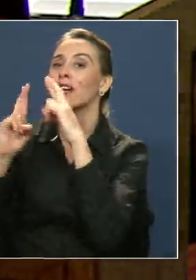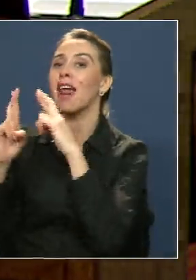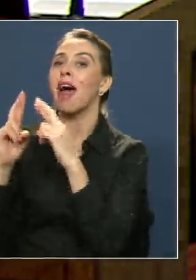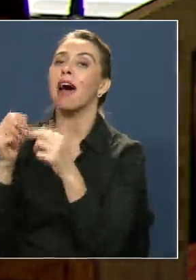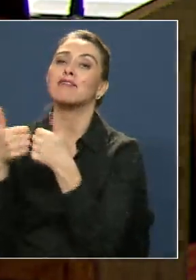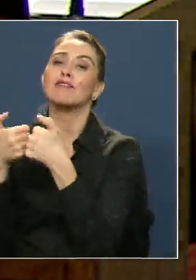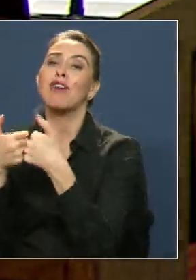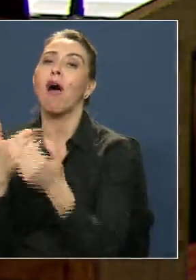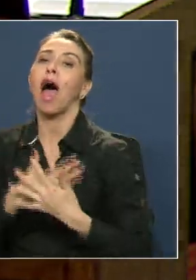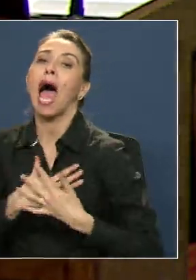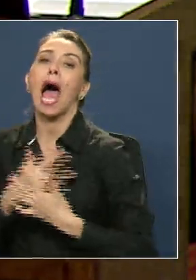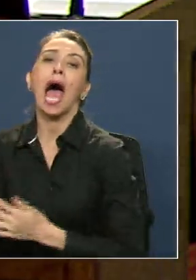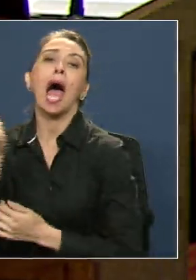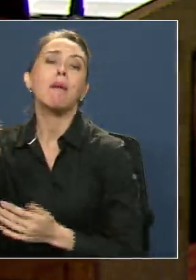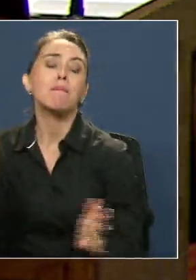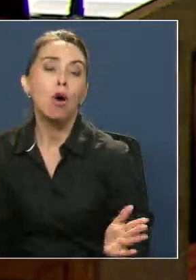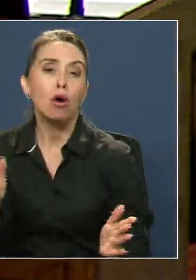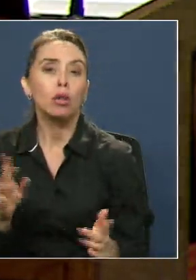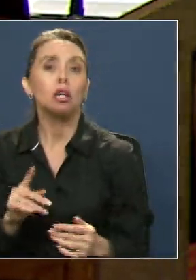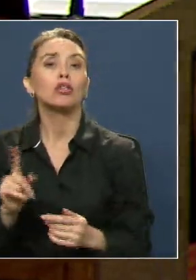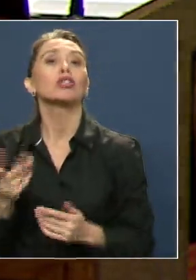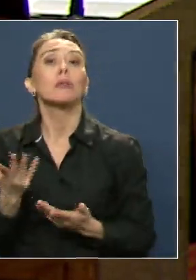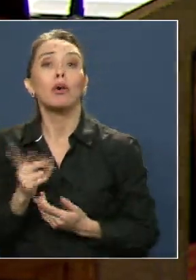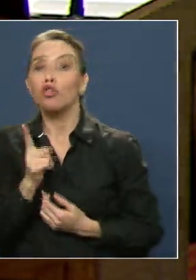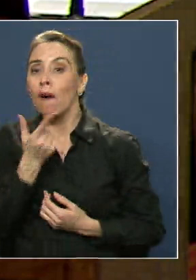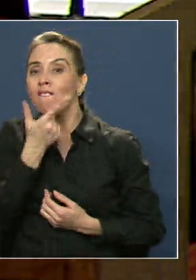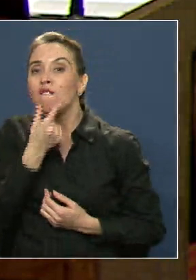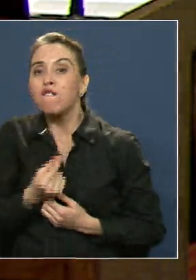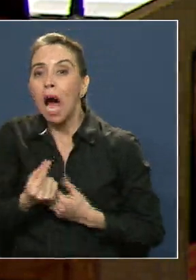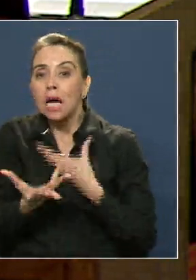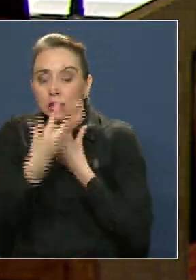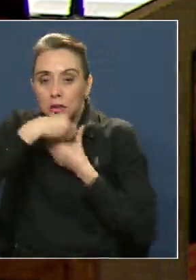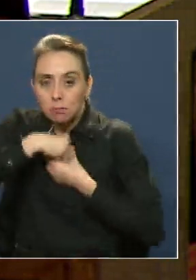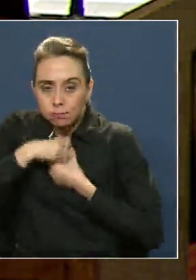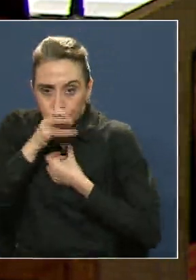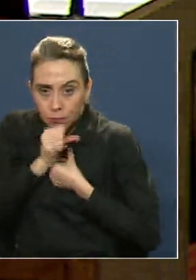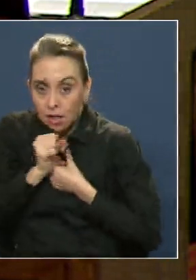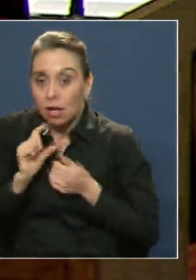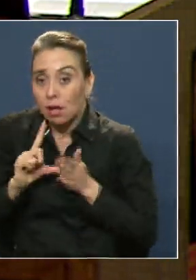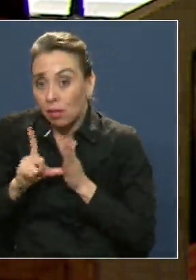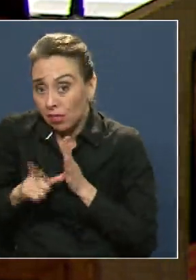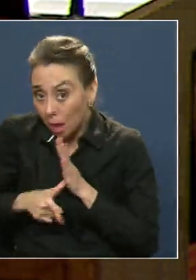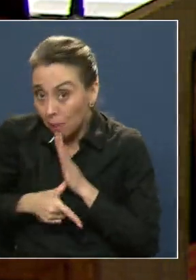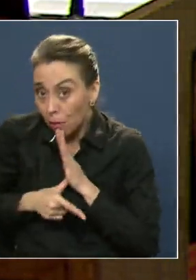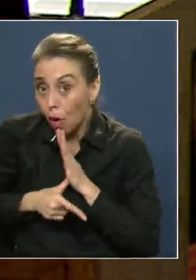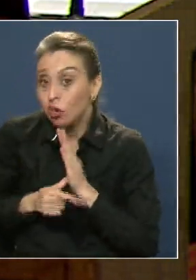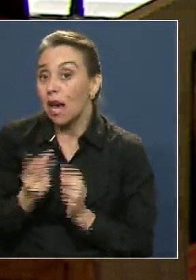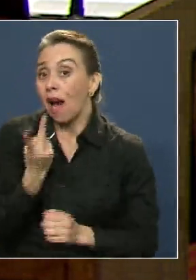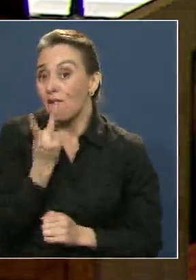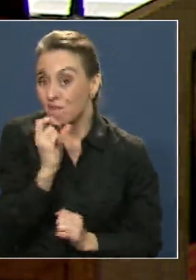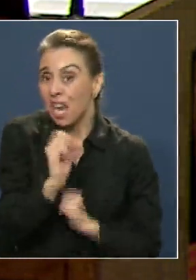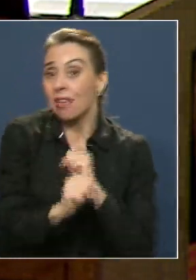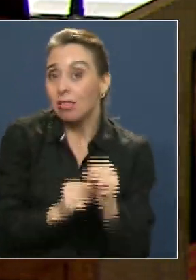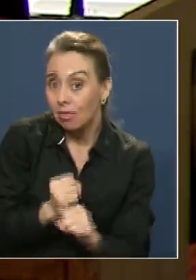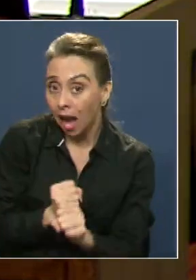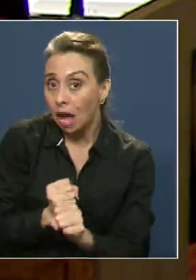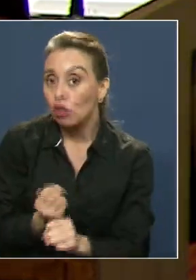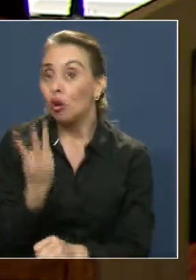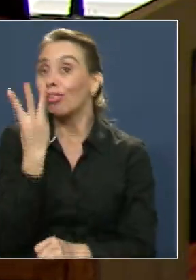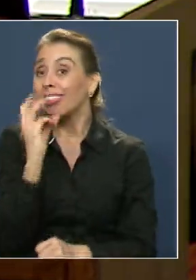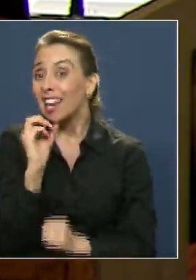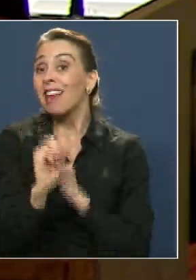es fácil sobrellevar esto y por eso demoran tantos años. 20, 30, incluso 40 años en recién